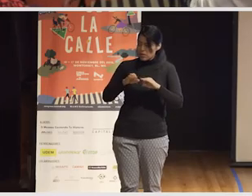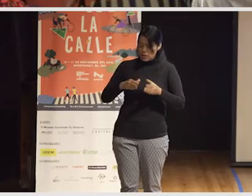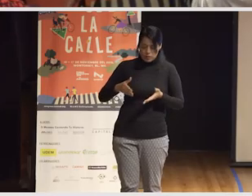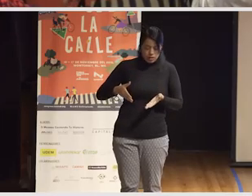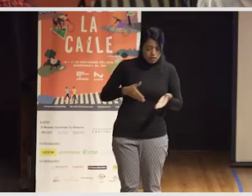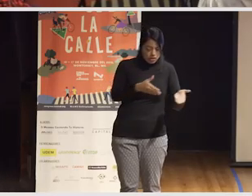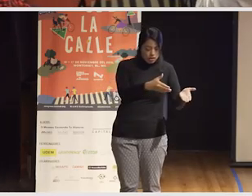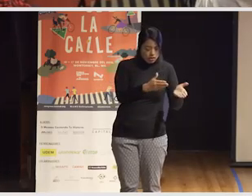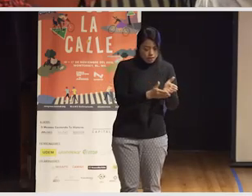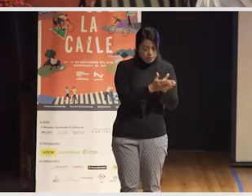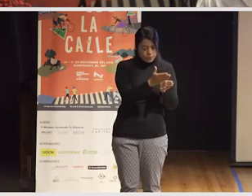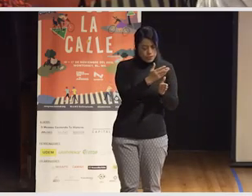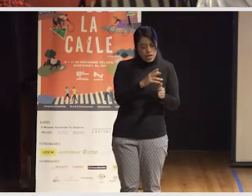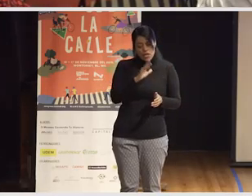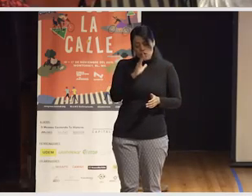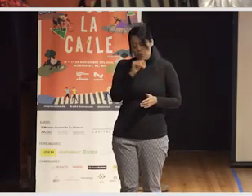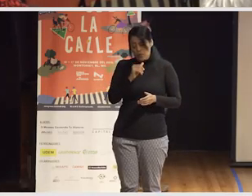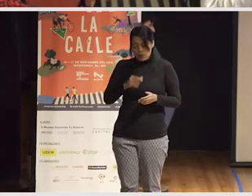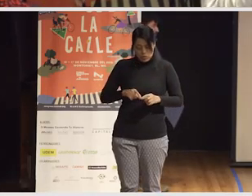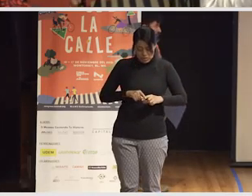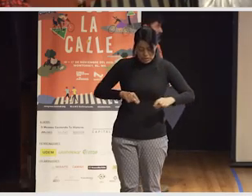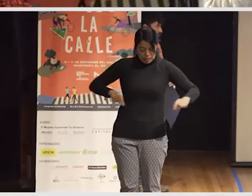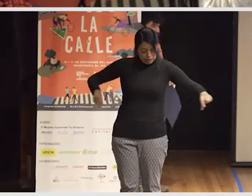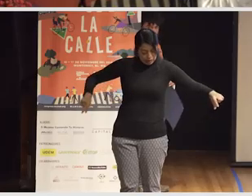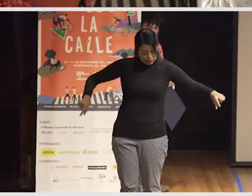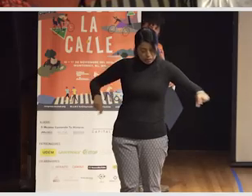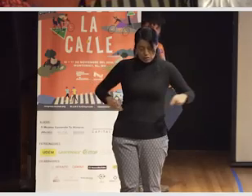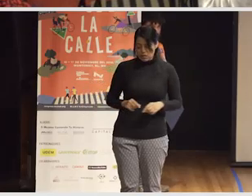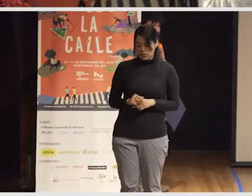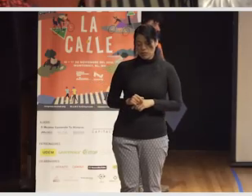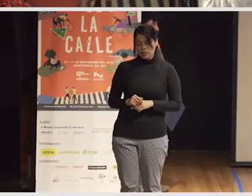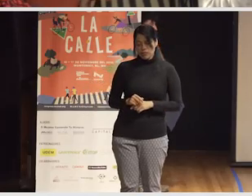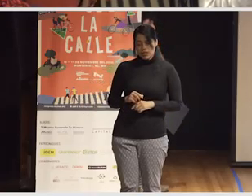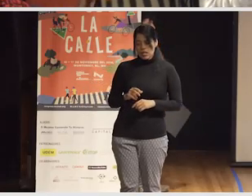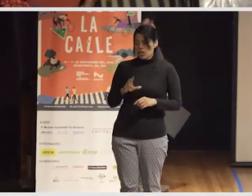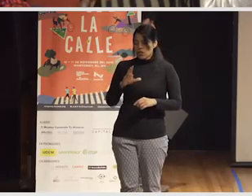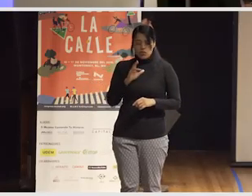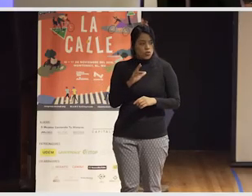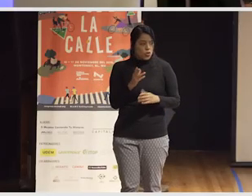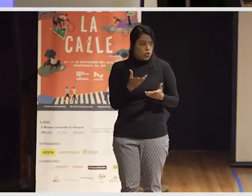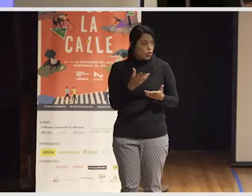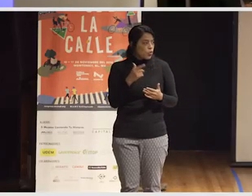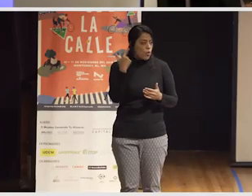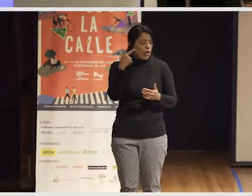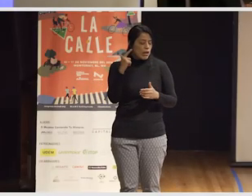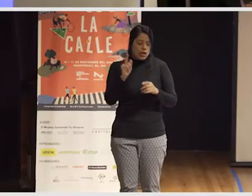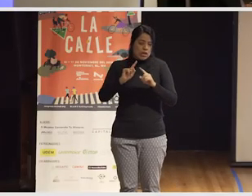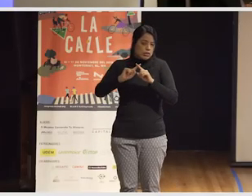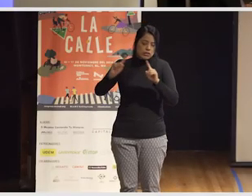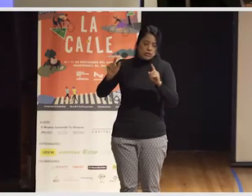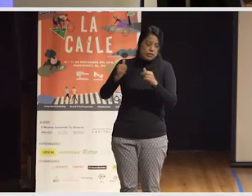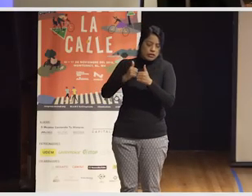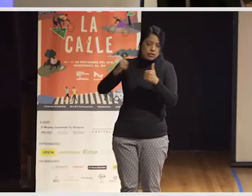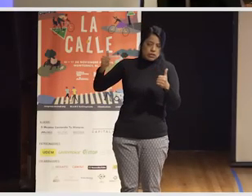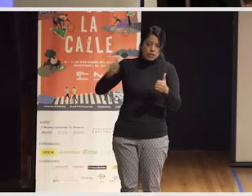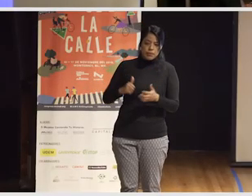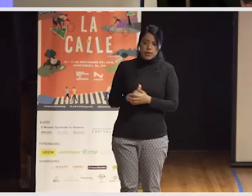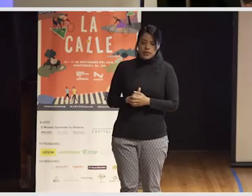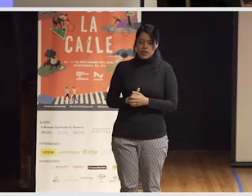en cantidad de kilómetros de bicis nosotros tenemos la fortuna de ser guadalajara no es la realidad